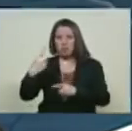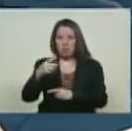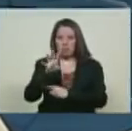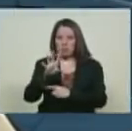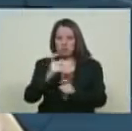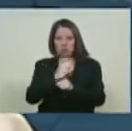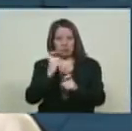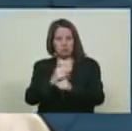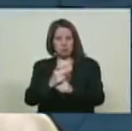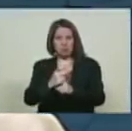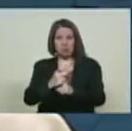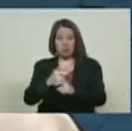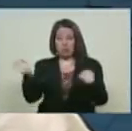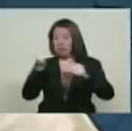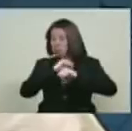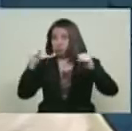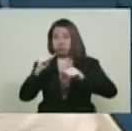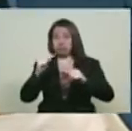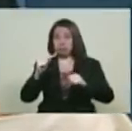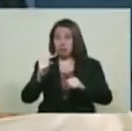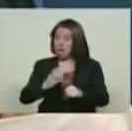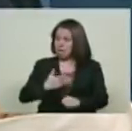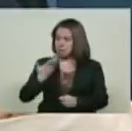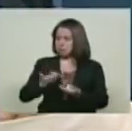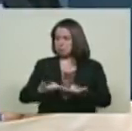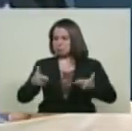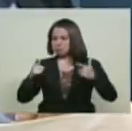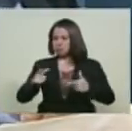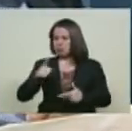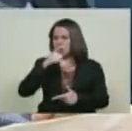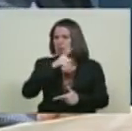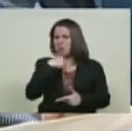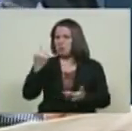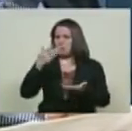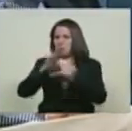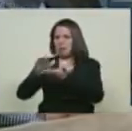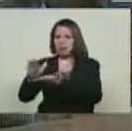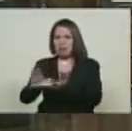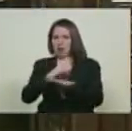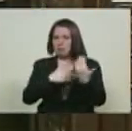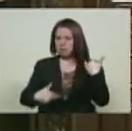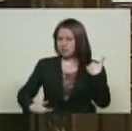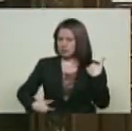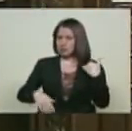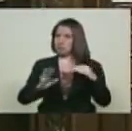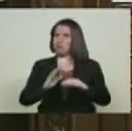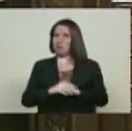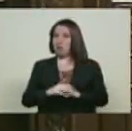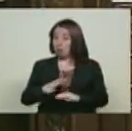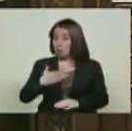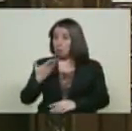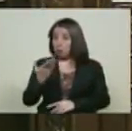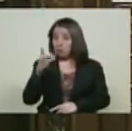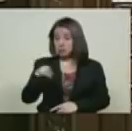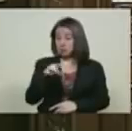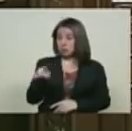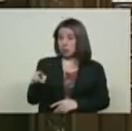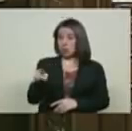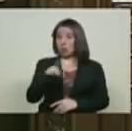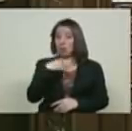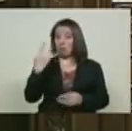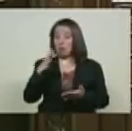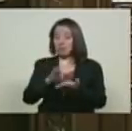¿Es válido matar al presidente de la República? Es válido matar a una